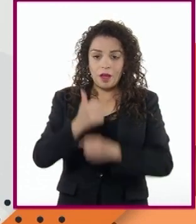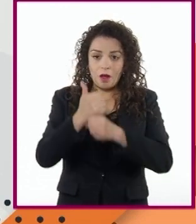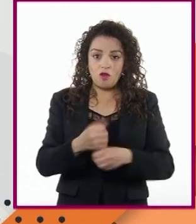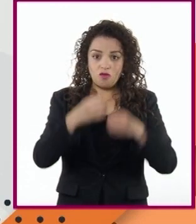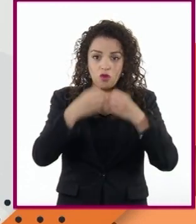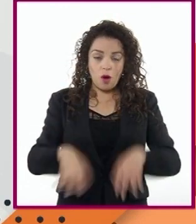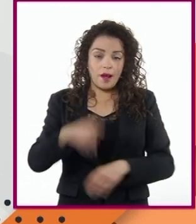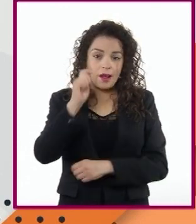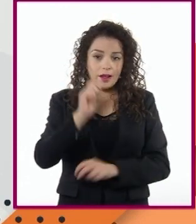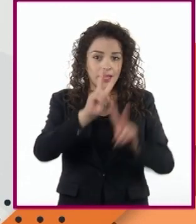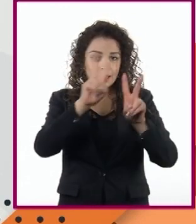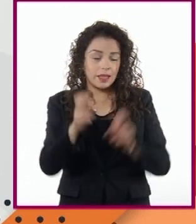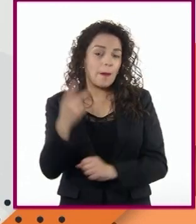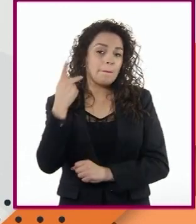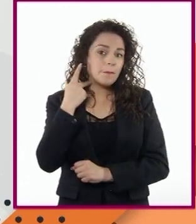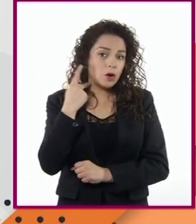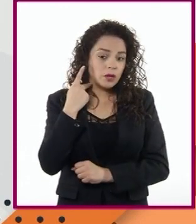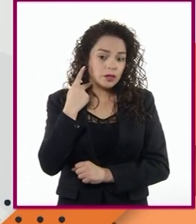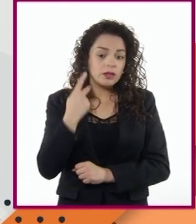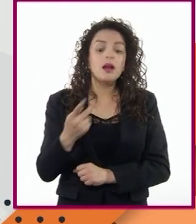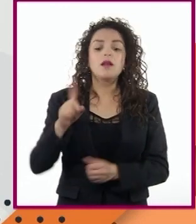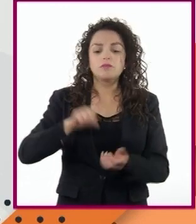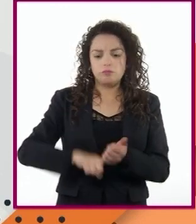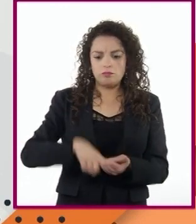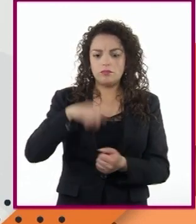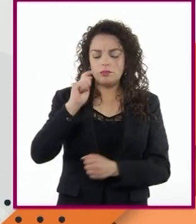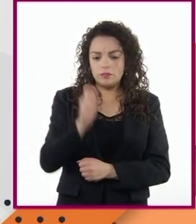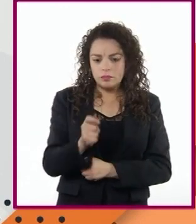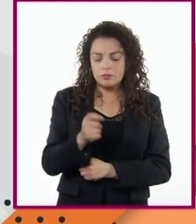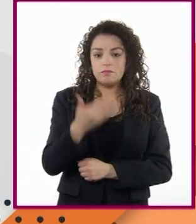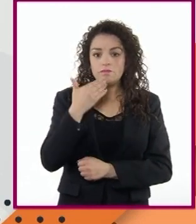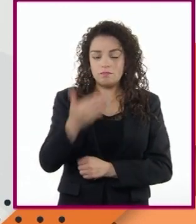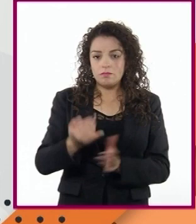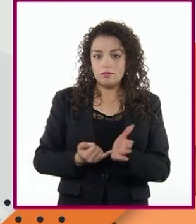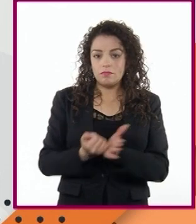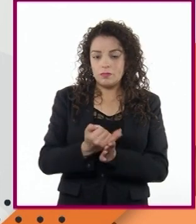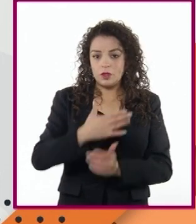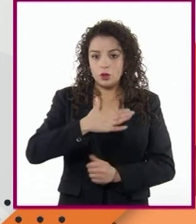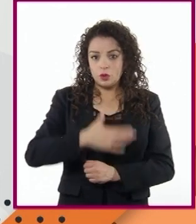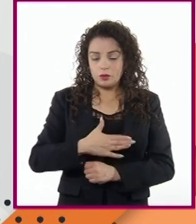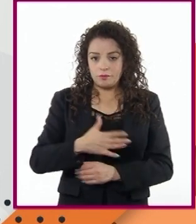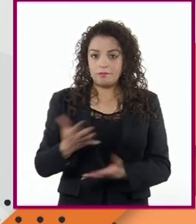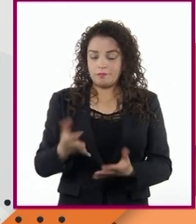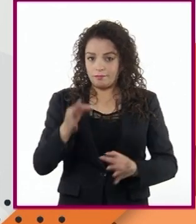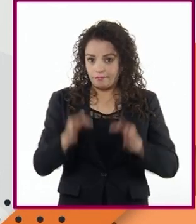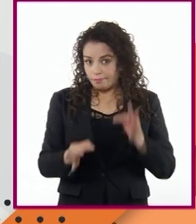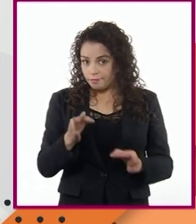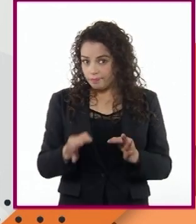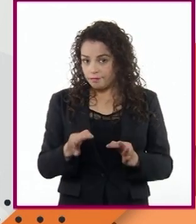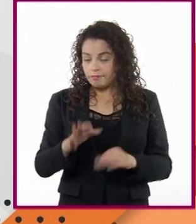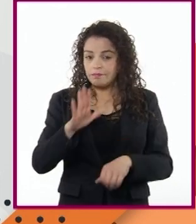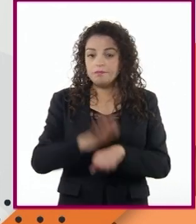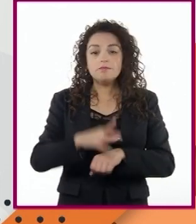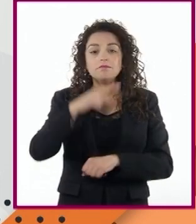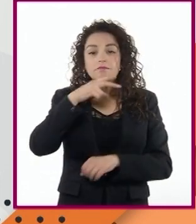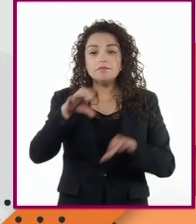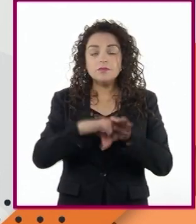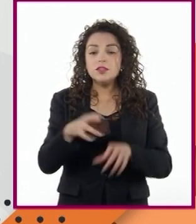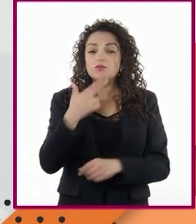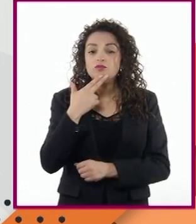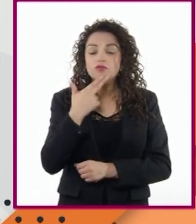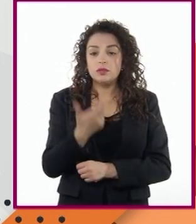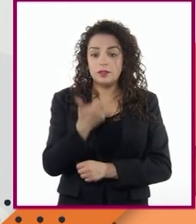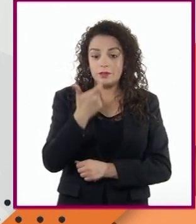política, la consolidación de un aparato judicial eficiente que reduzca los niveles de impunidad, el mejor funcionamiento de la